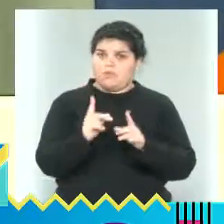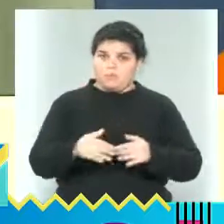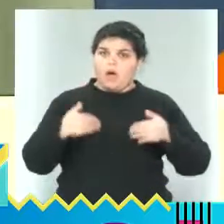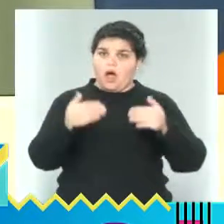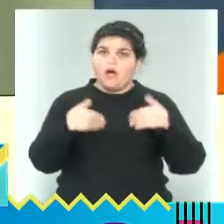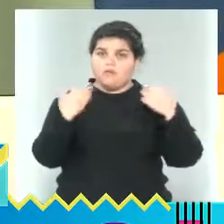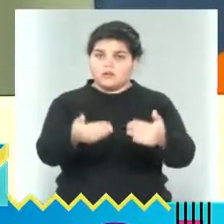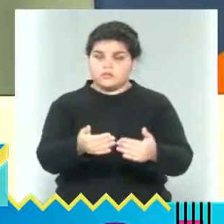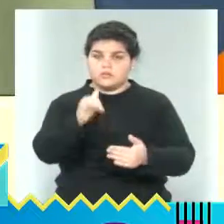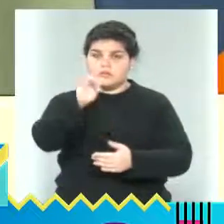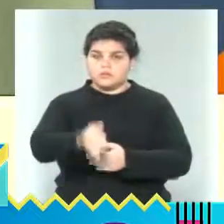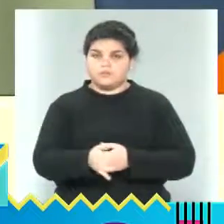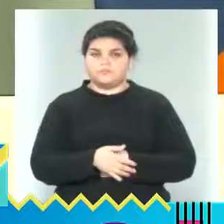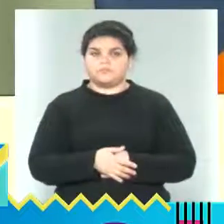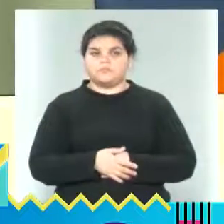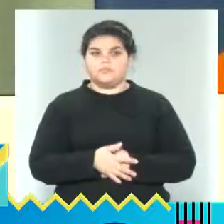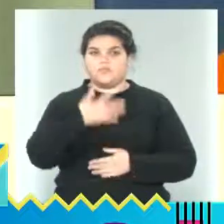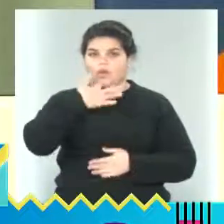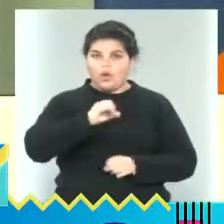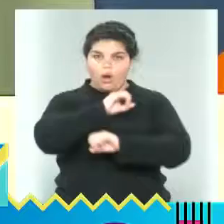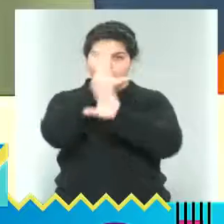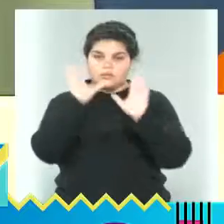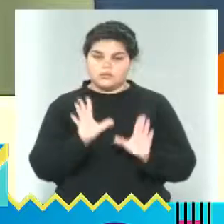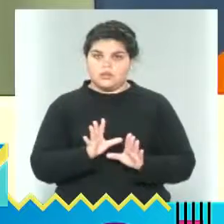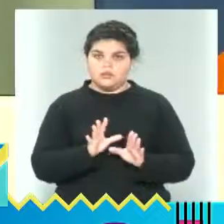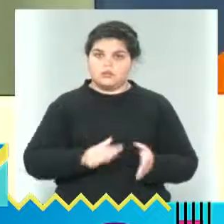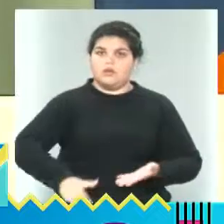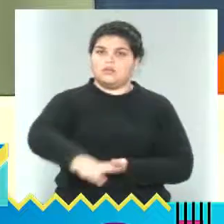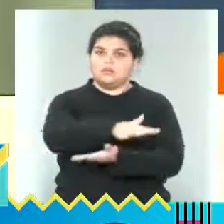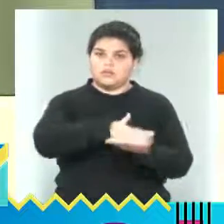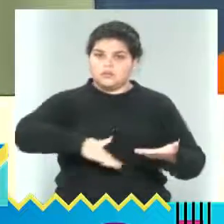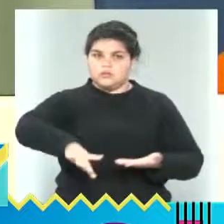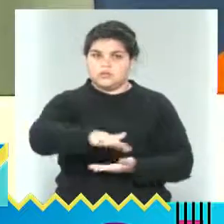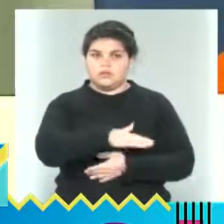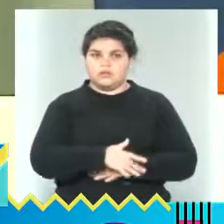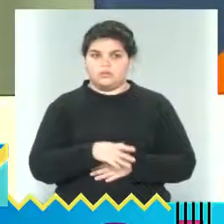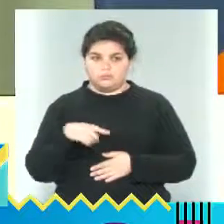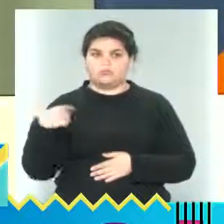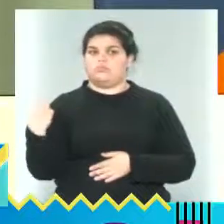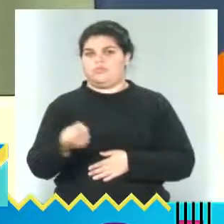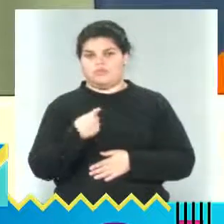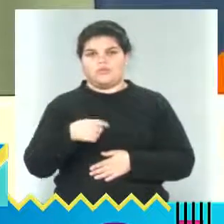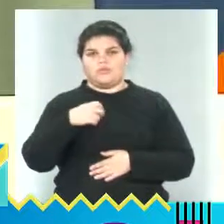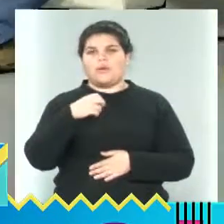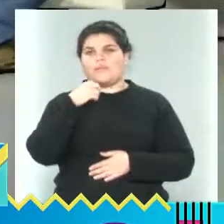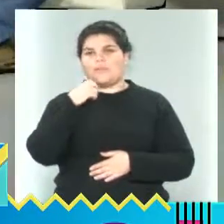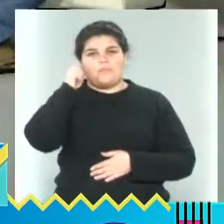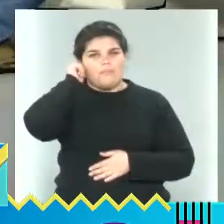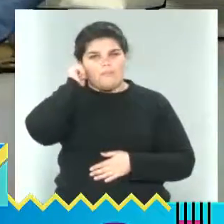desde todo punto de vista, desde conciencia social, porque nosotros que tenemos unos cuantos años más que